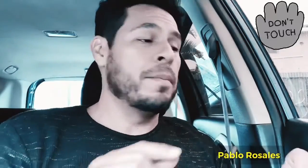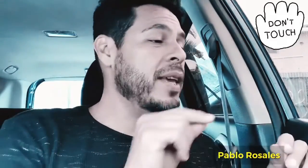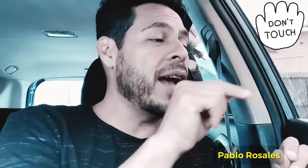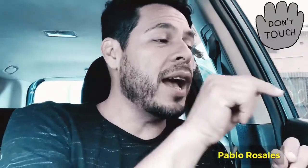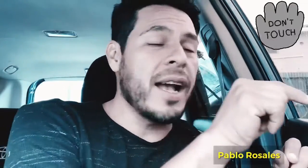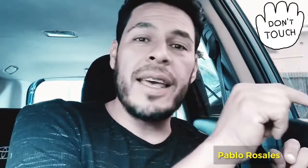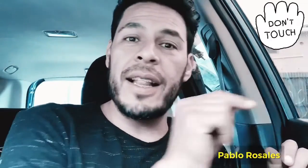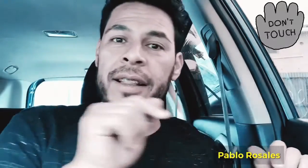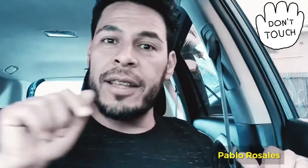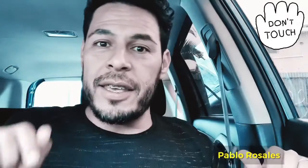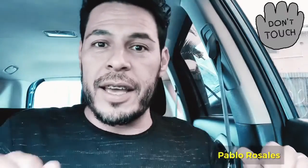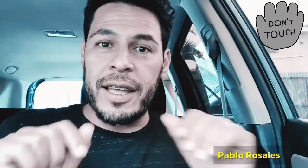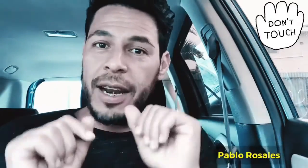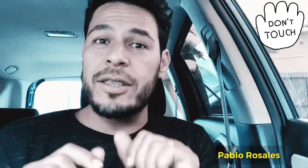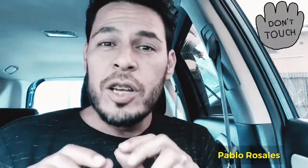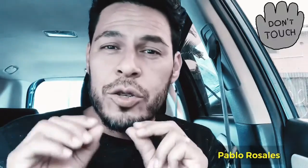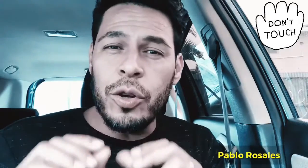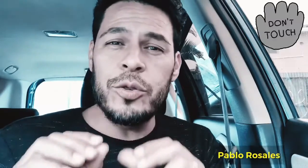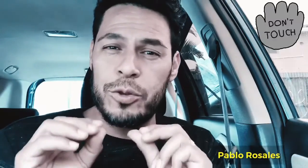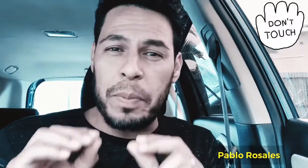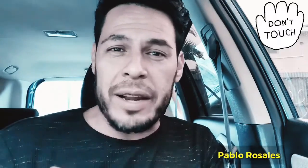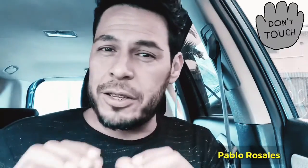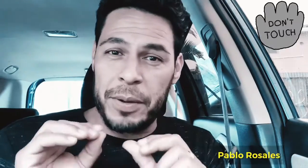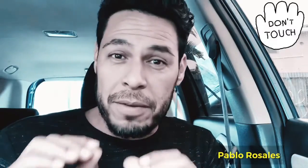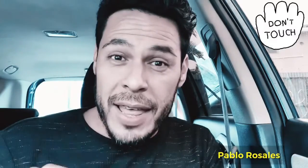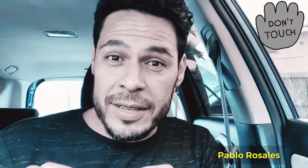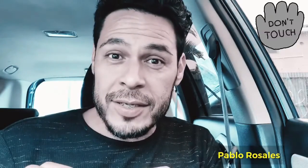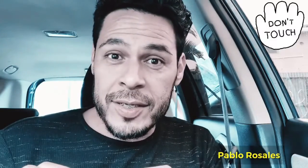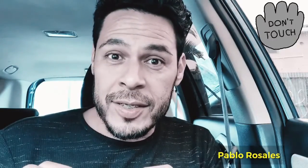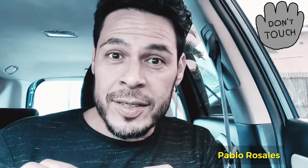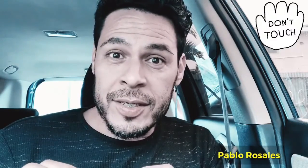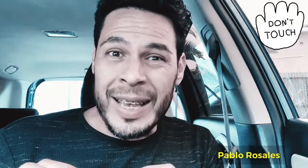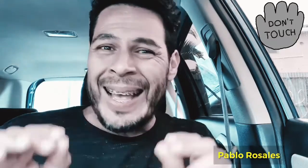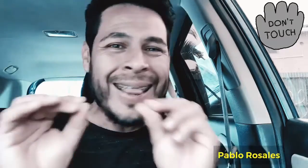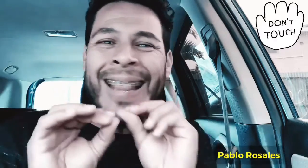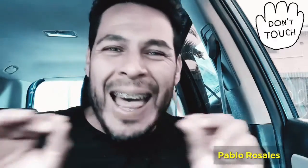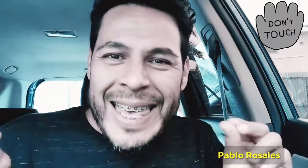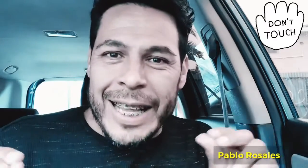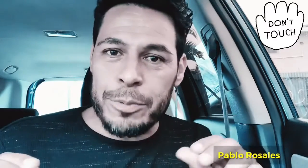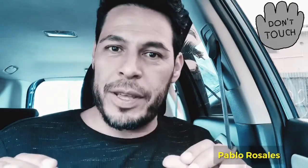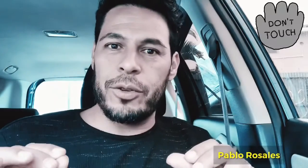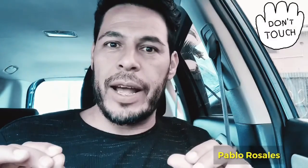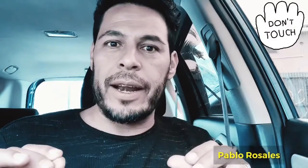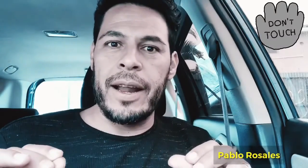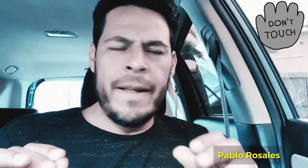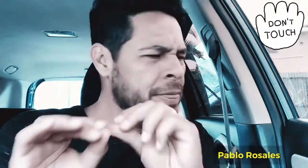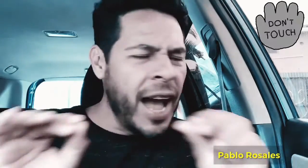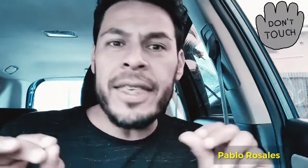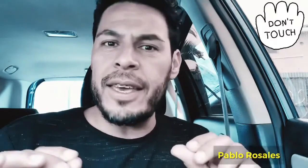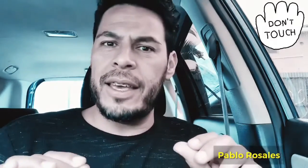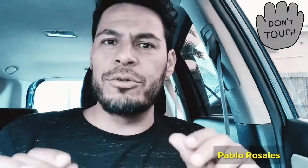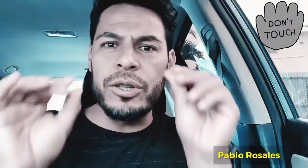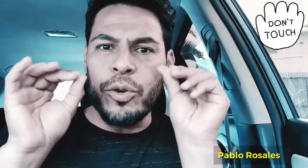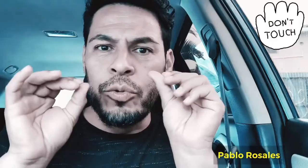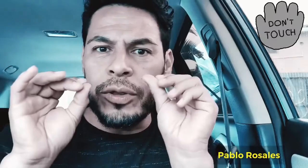hija, mira, aquí adelante y aquí atrás son tus partes privadas. Nadie las puede tocar.